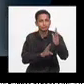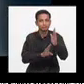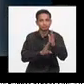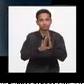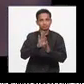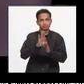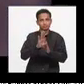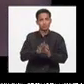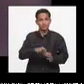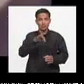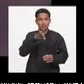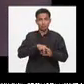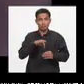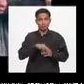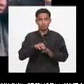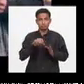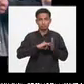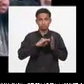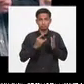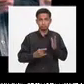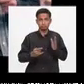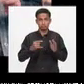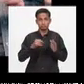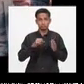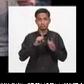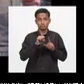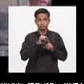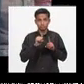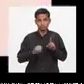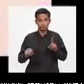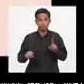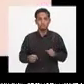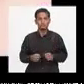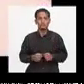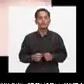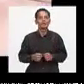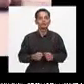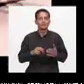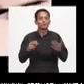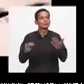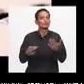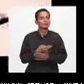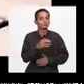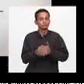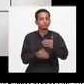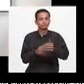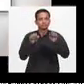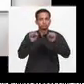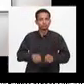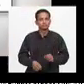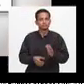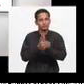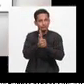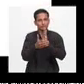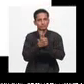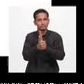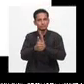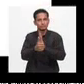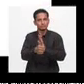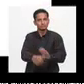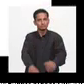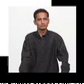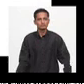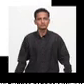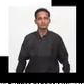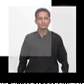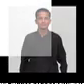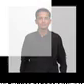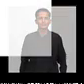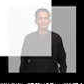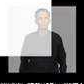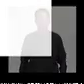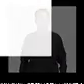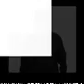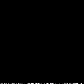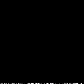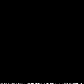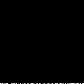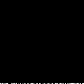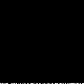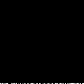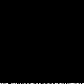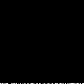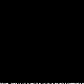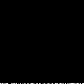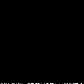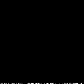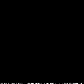electrónico es un mecanismo sencillo seguro y transparente que agilizará el proceso de votación capacítate consejo nacional